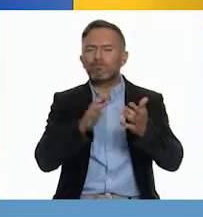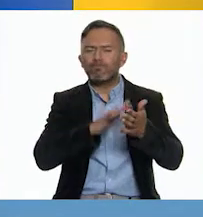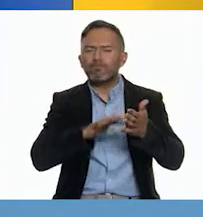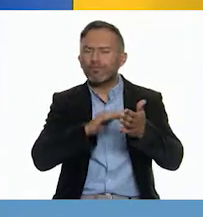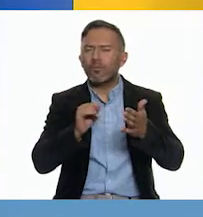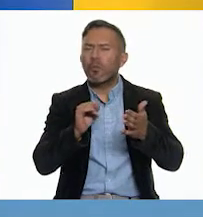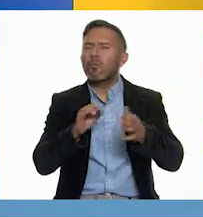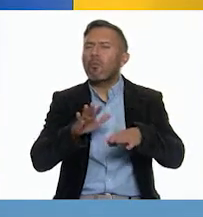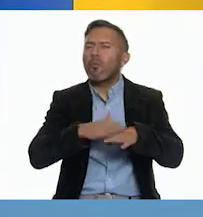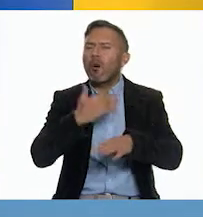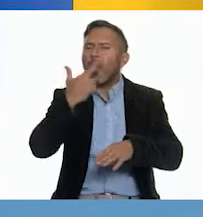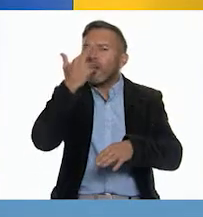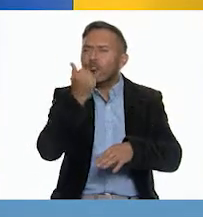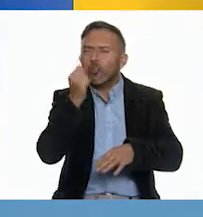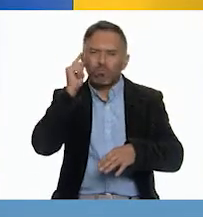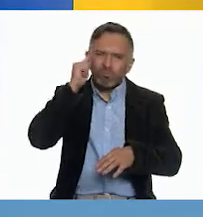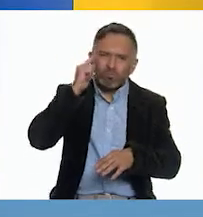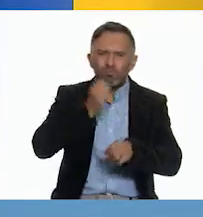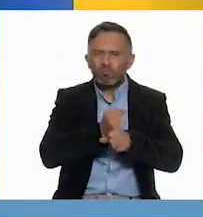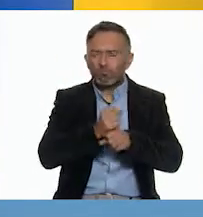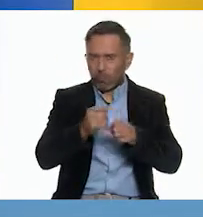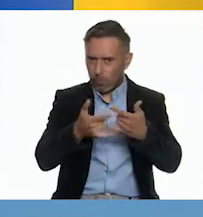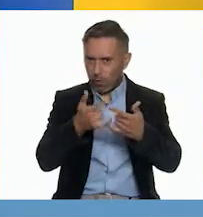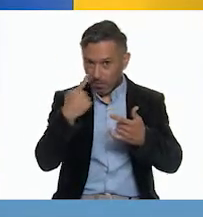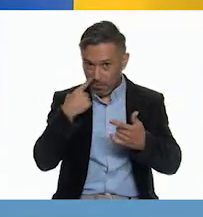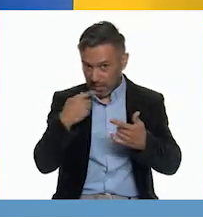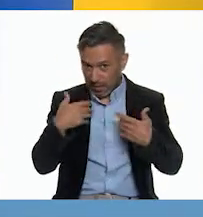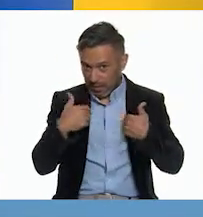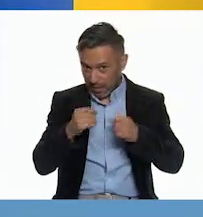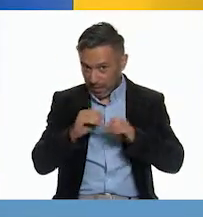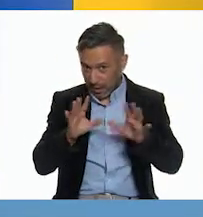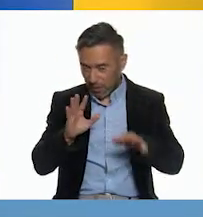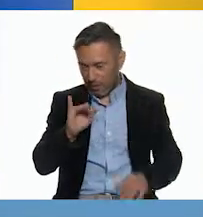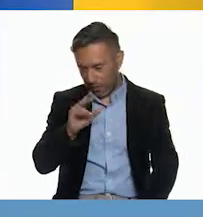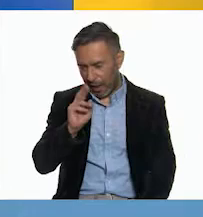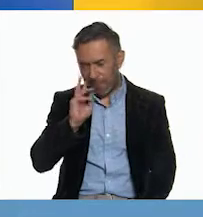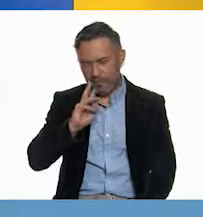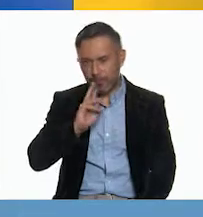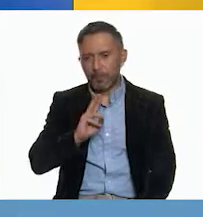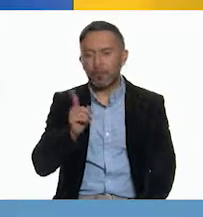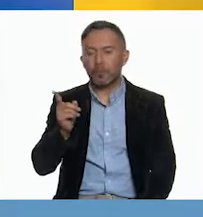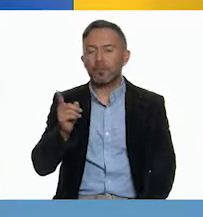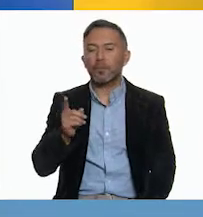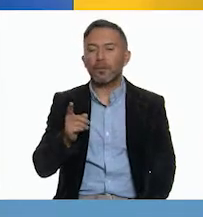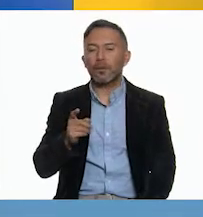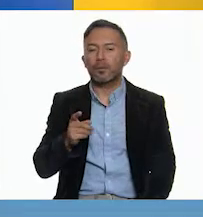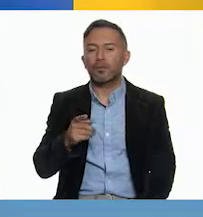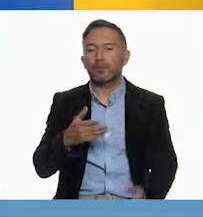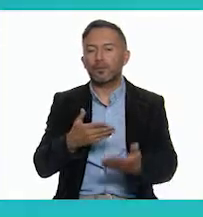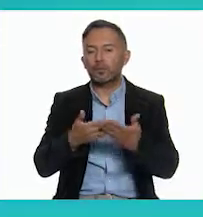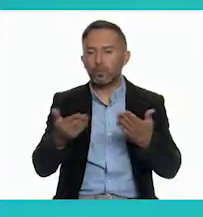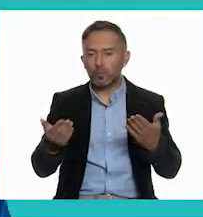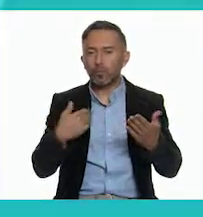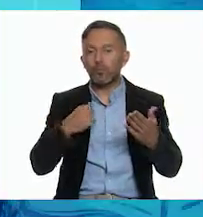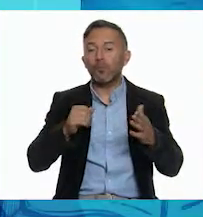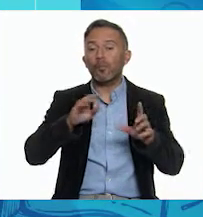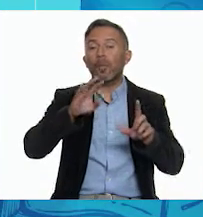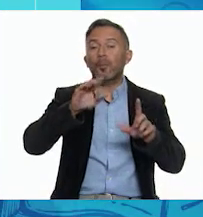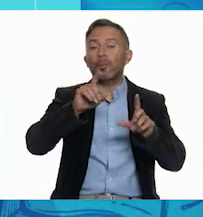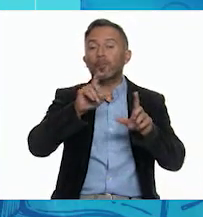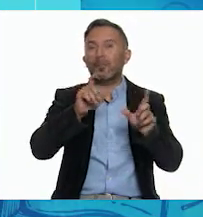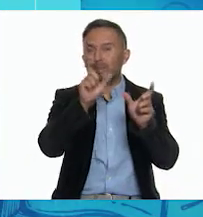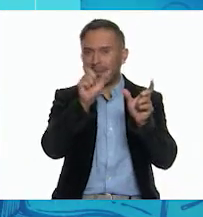si lo podemos comprender un poco mejor. Y para eso vamos a utilizar una tabla. En la tabla vamos a anotar